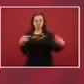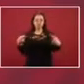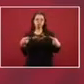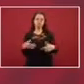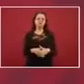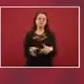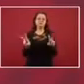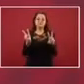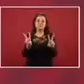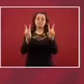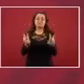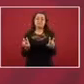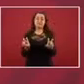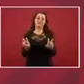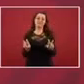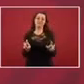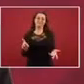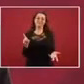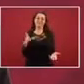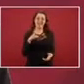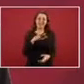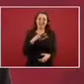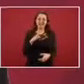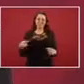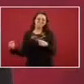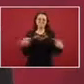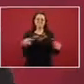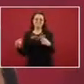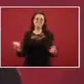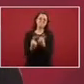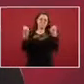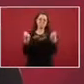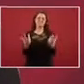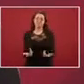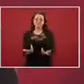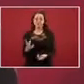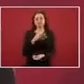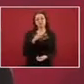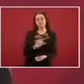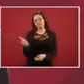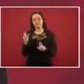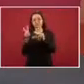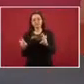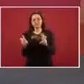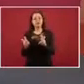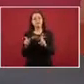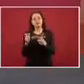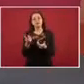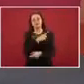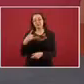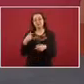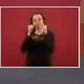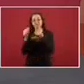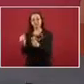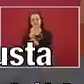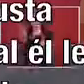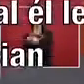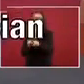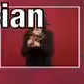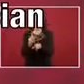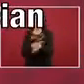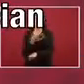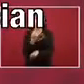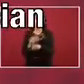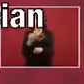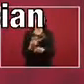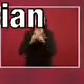temas que sí polarizan. Y ya hay otros temas que estamos abordando, pues es una